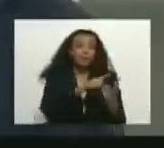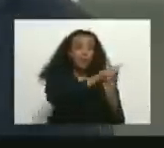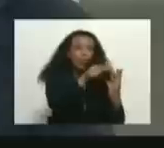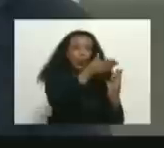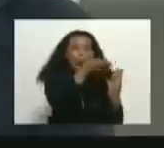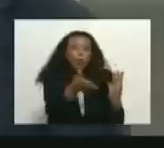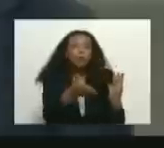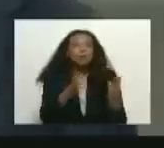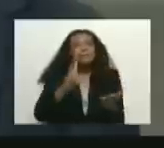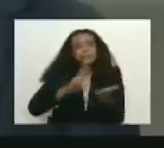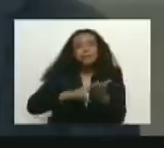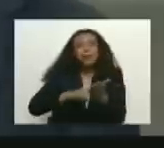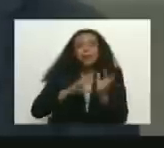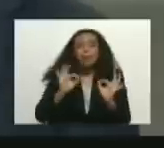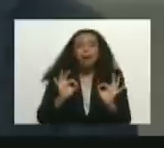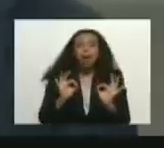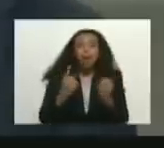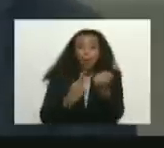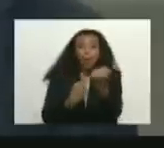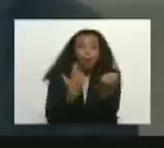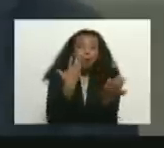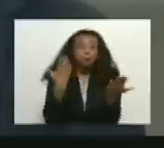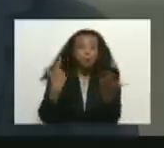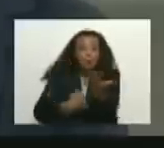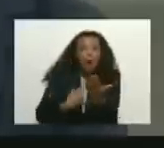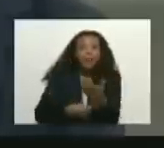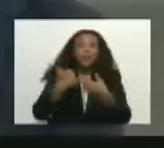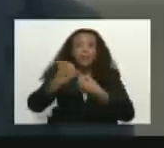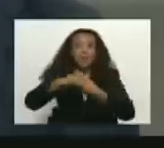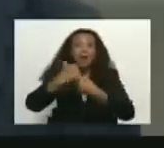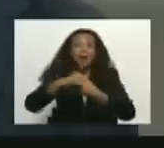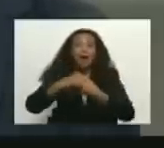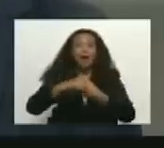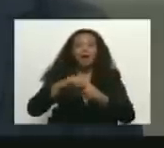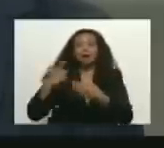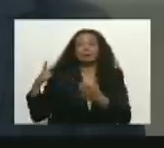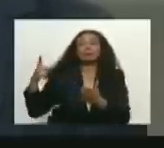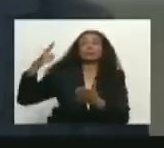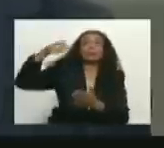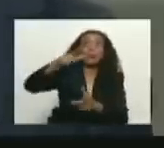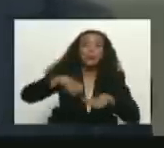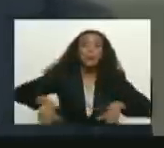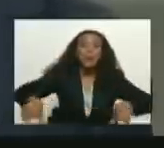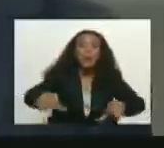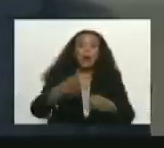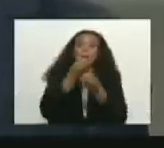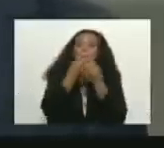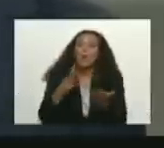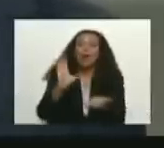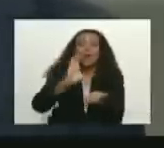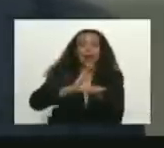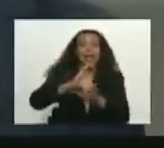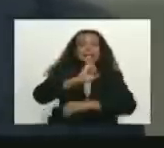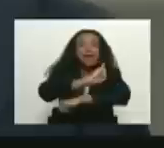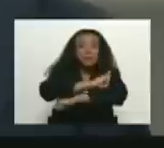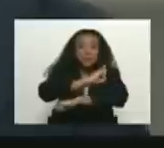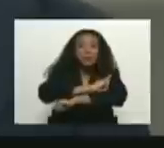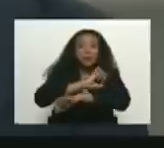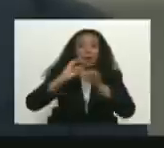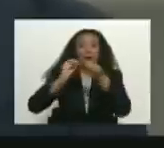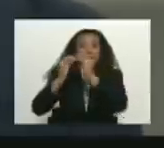y seguramente los hermanos que nos visitan de Maracaibo, que vienen de esta hermosa iglesia